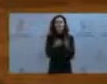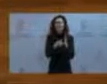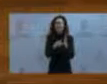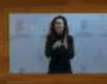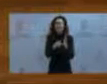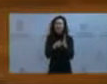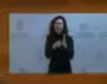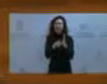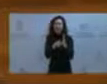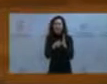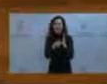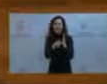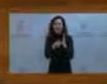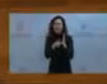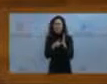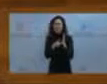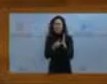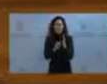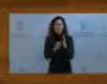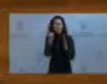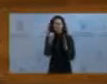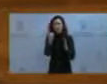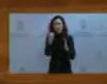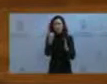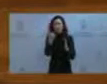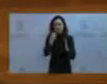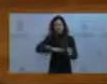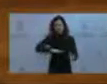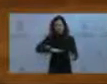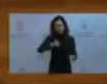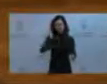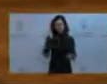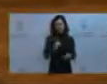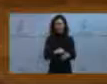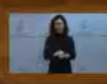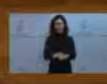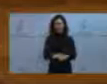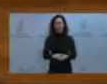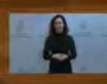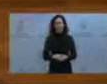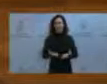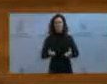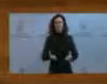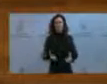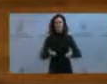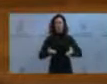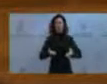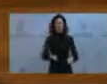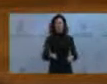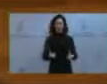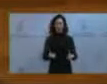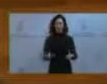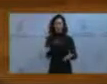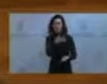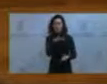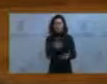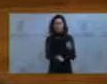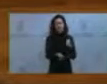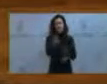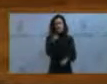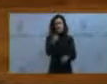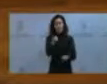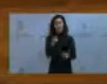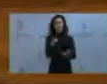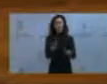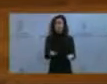la mayor calidad posible y con un coste más eficiente,